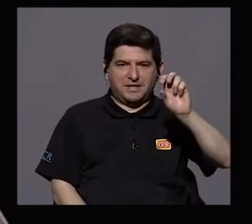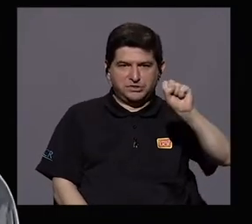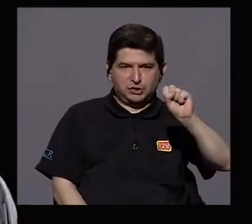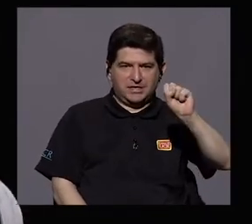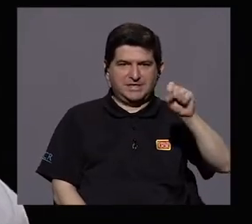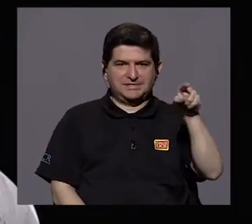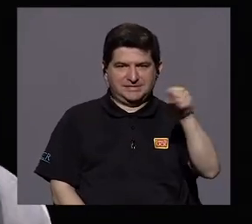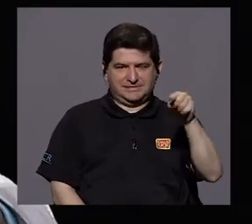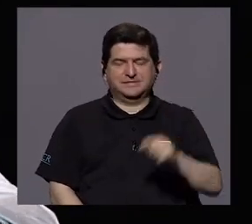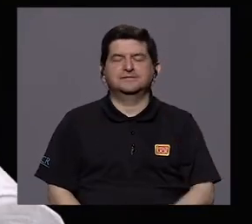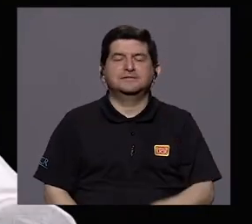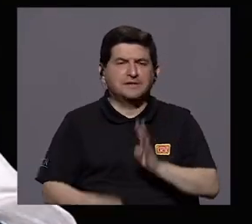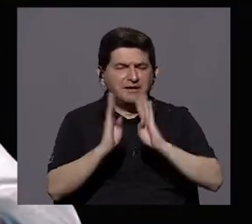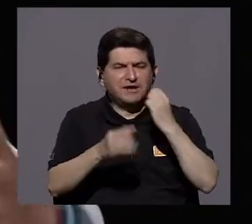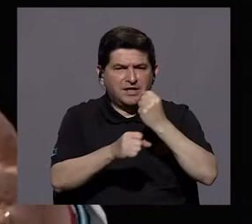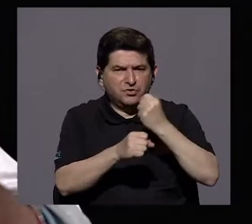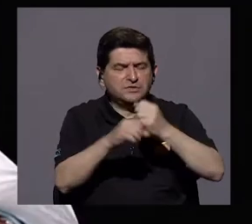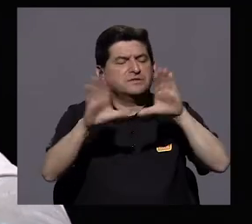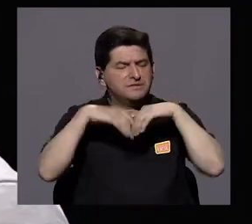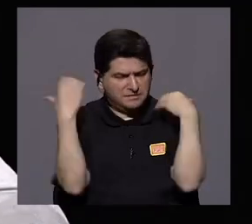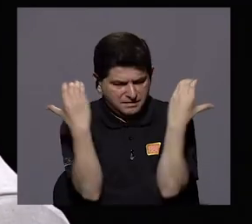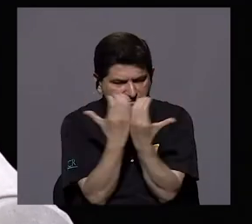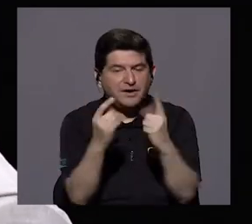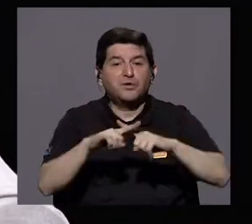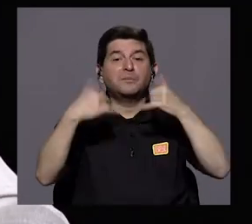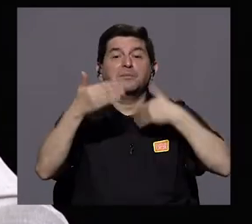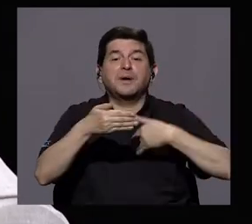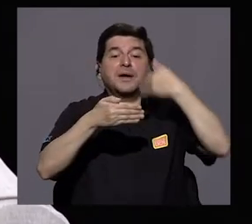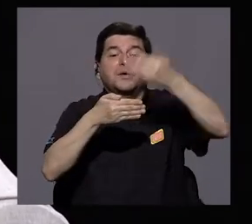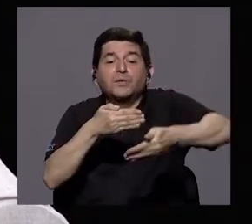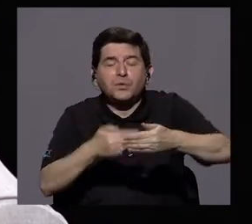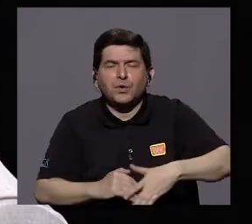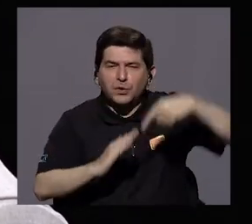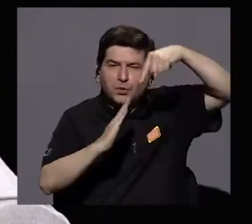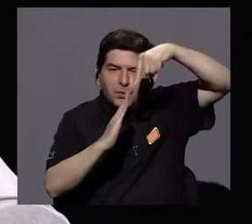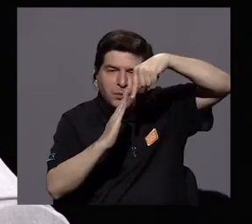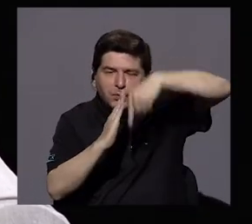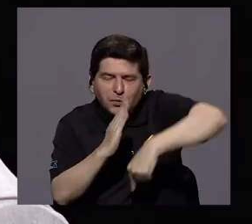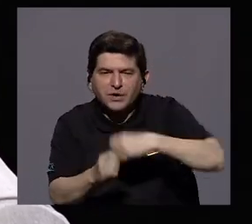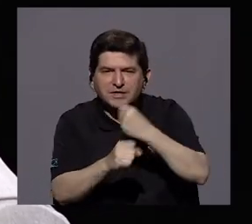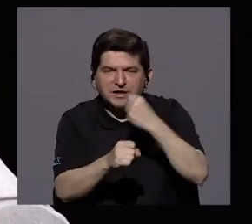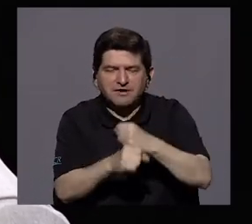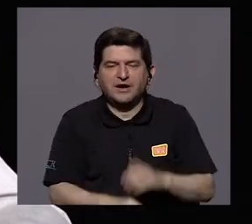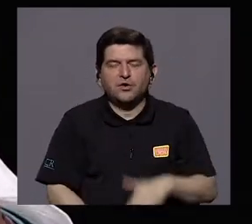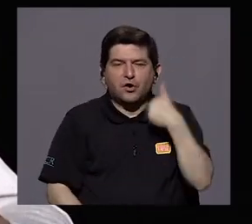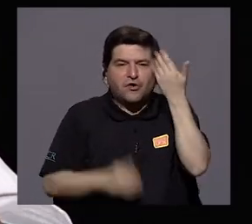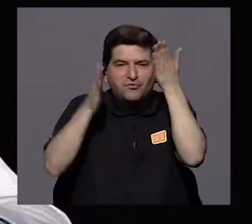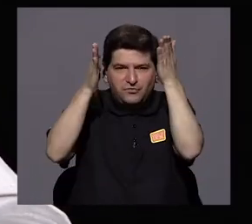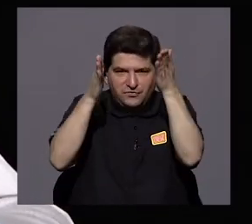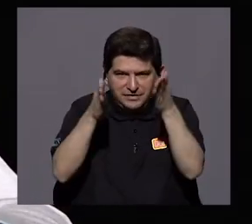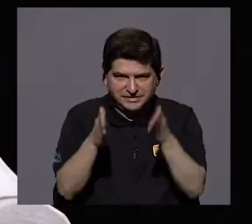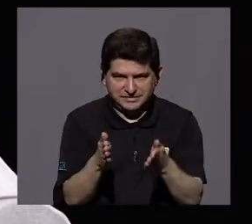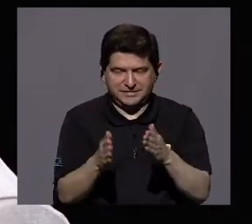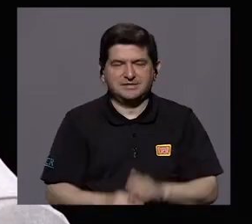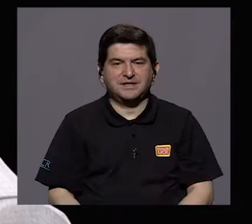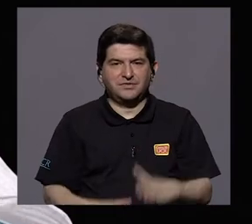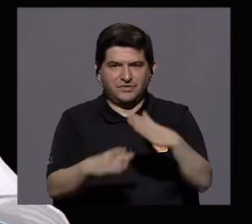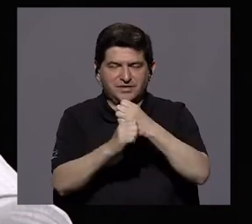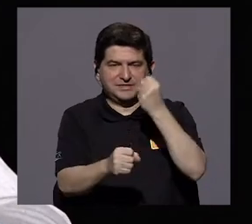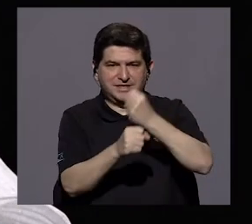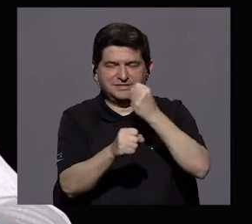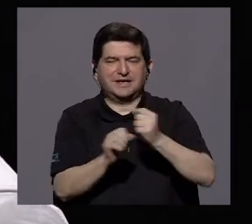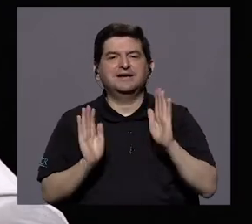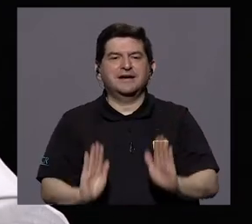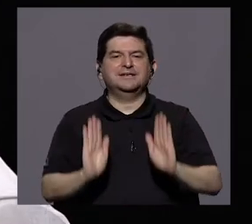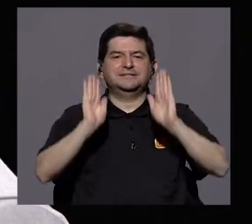Solís Zelaya, hablando de la labor que hace esa comisión, pero ya luego vamos a adentrarnos un poco a la labor de facilitadoras y facilitadores que